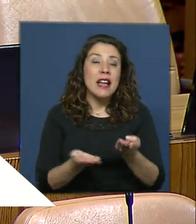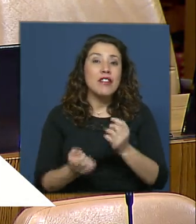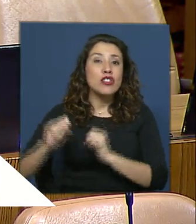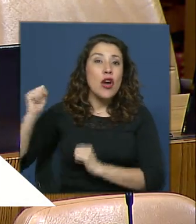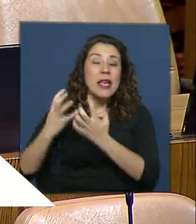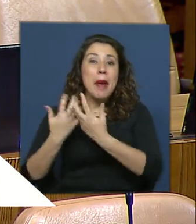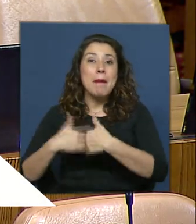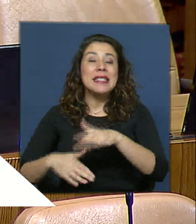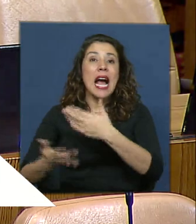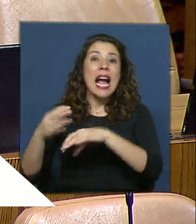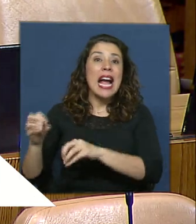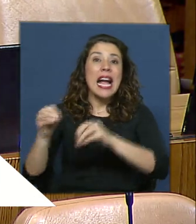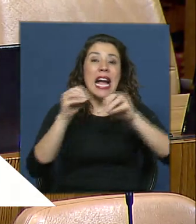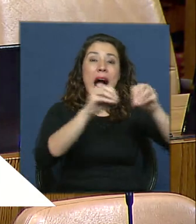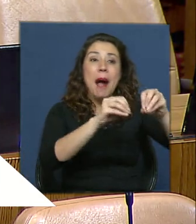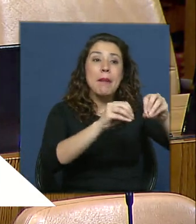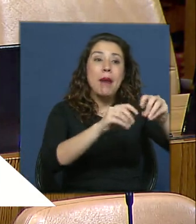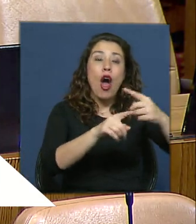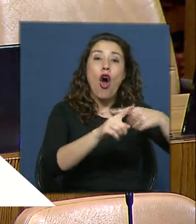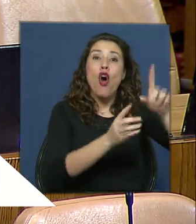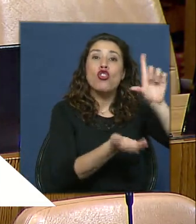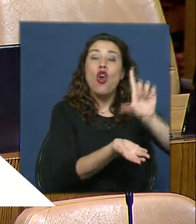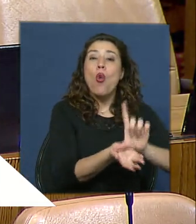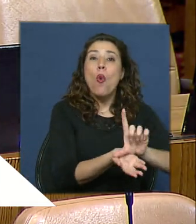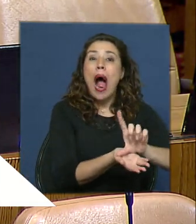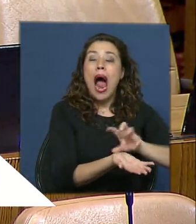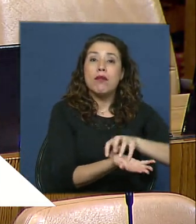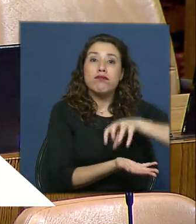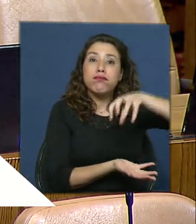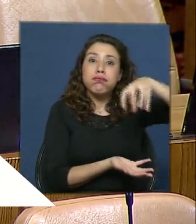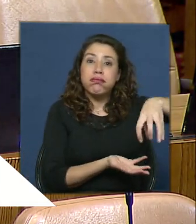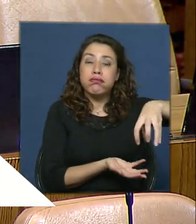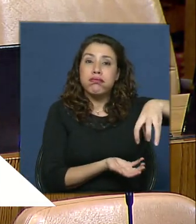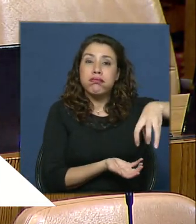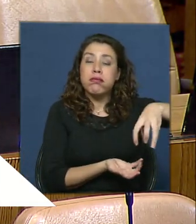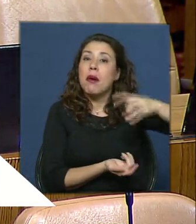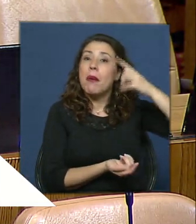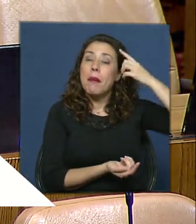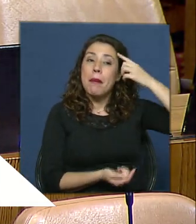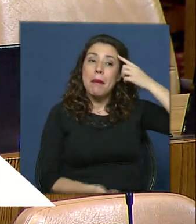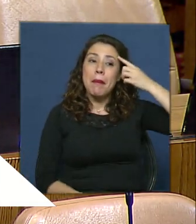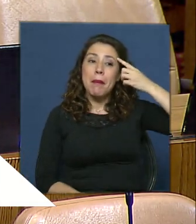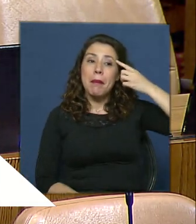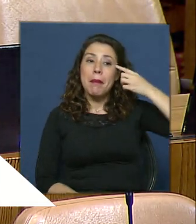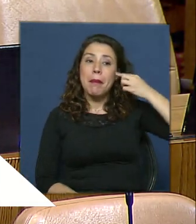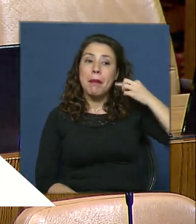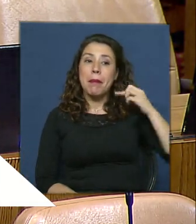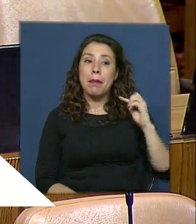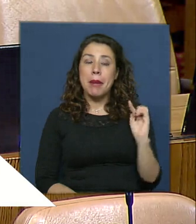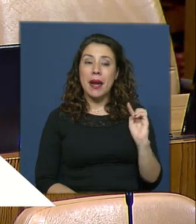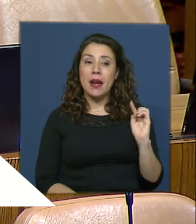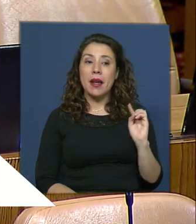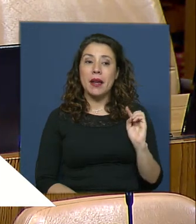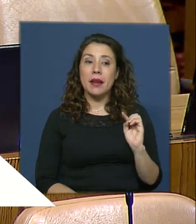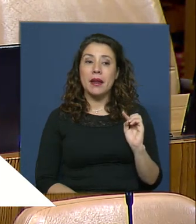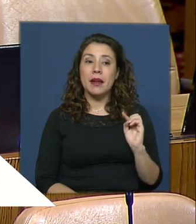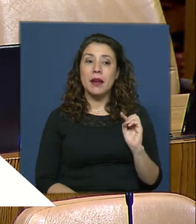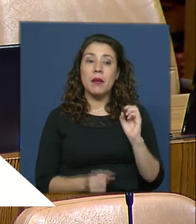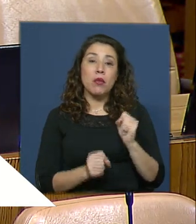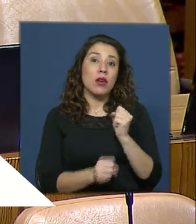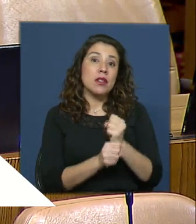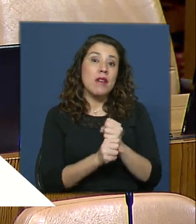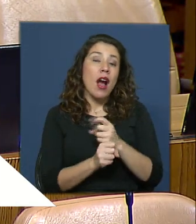industrias hacia los sectores que fueron asignados para la instalación de